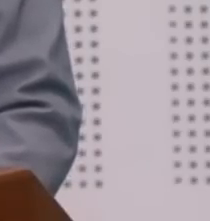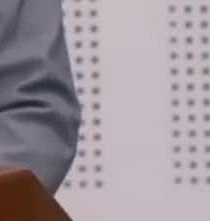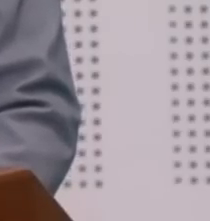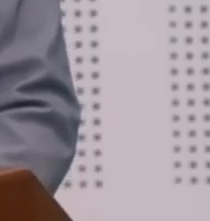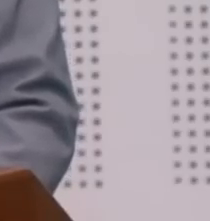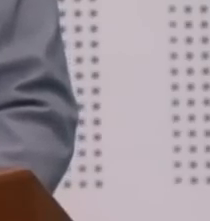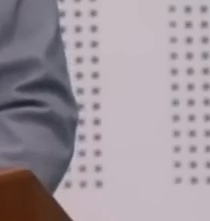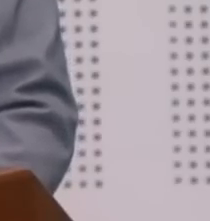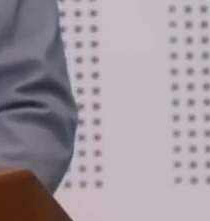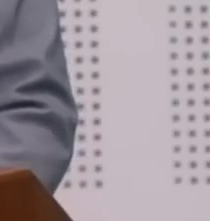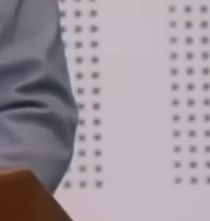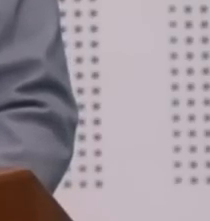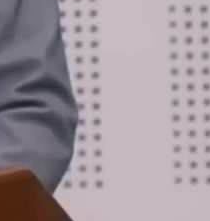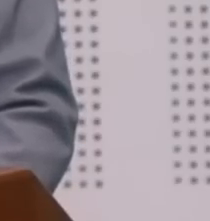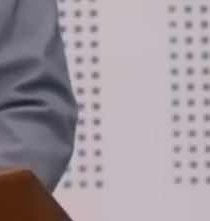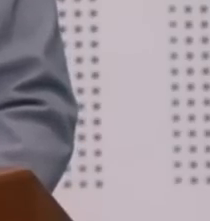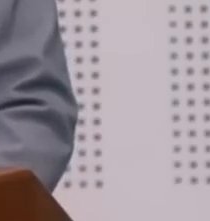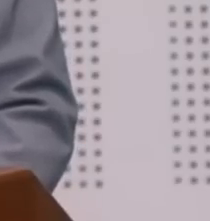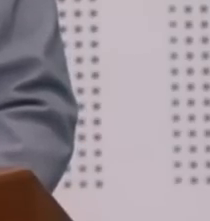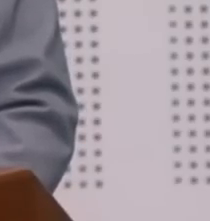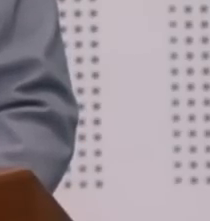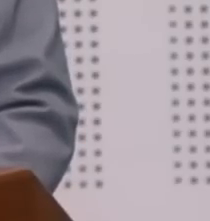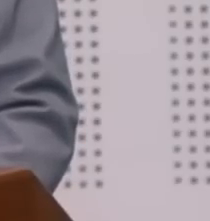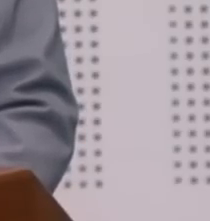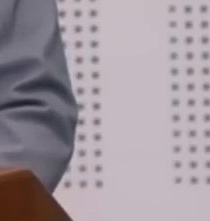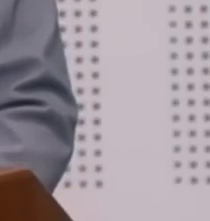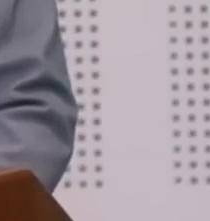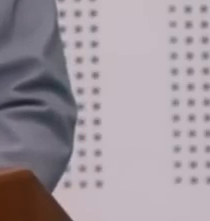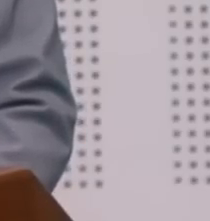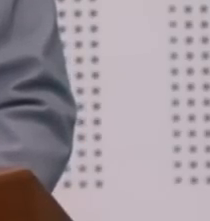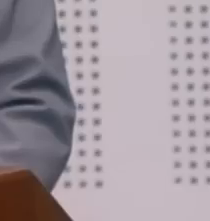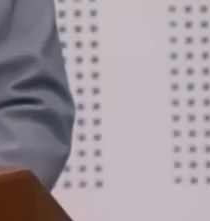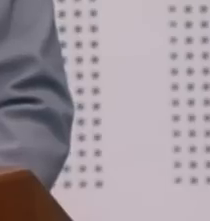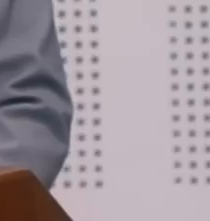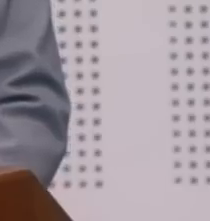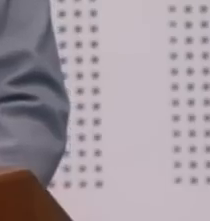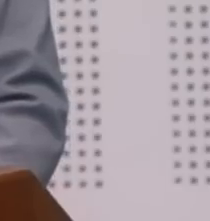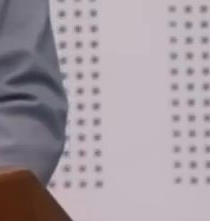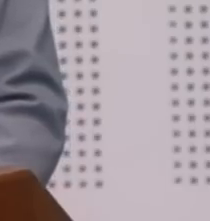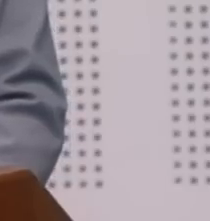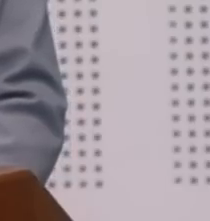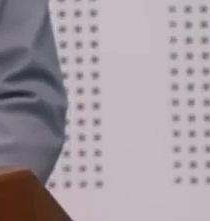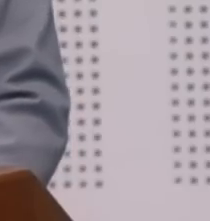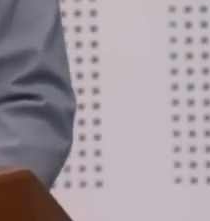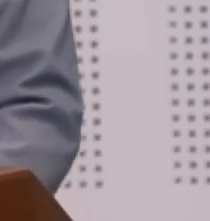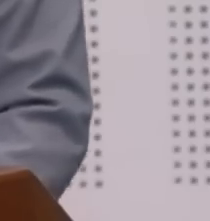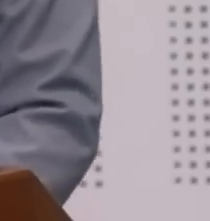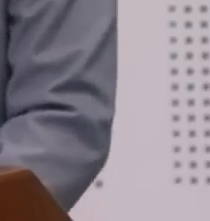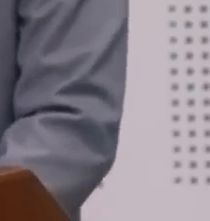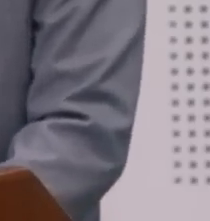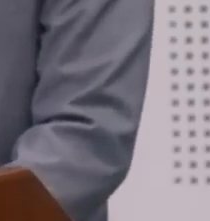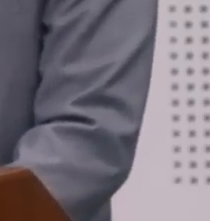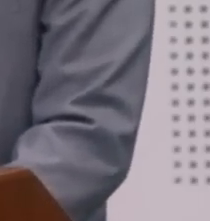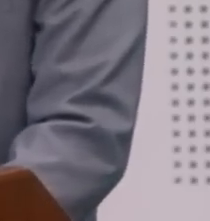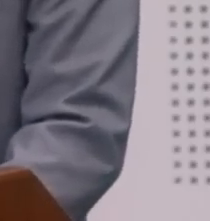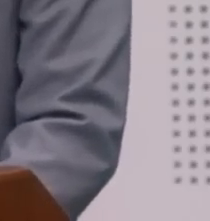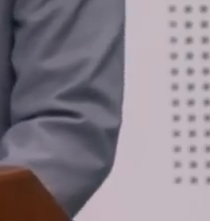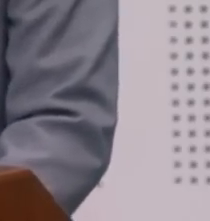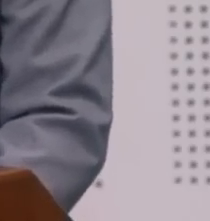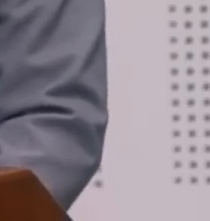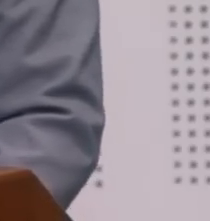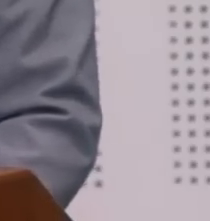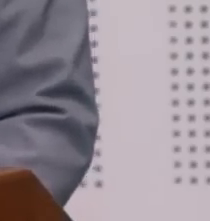ello de máxima prioridad aunar los esfuerzos y la creatividad popular en función de resolver los más agudos